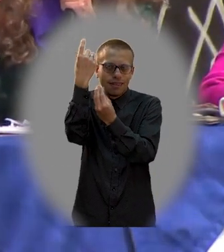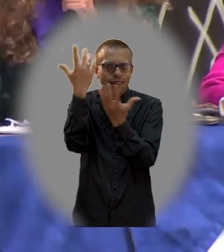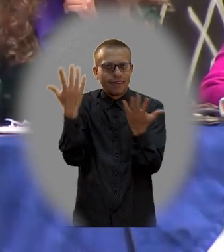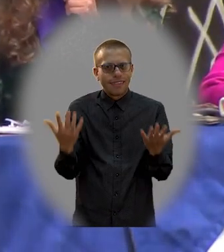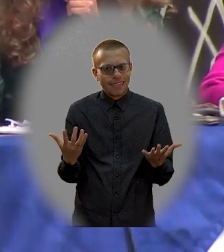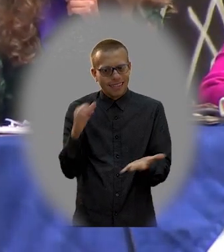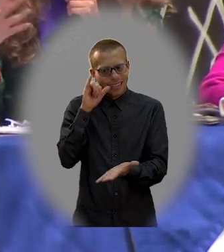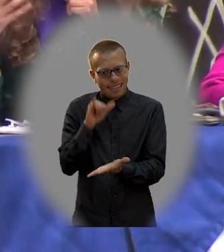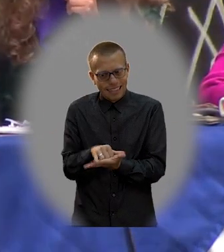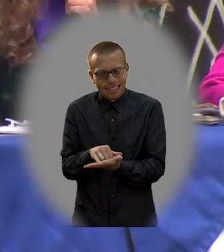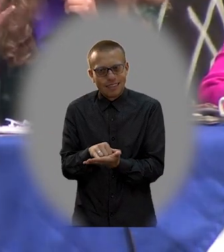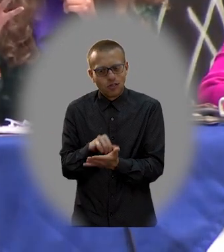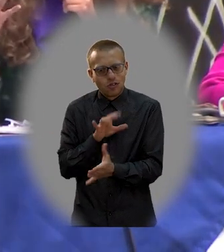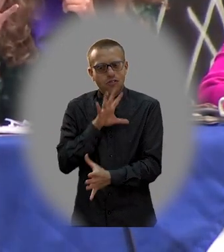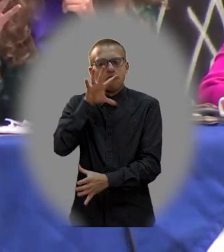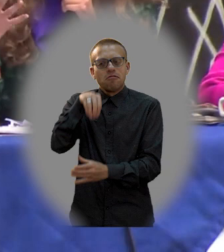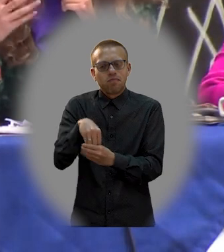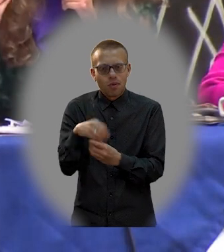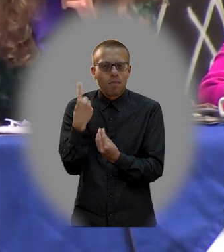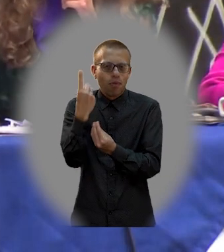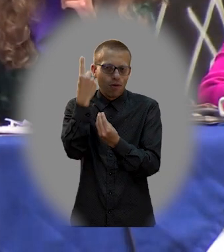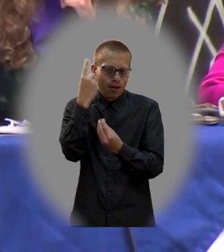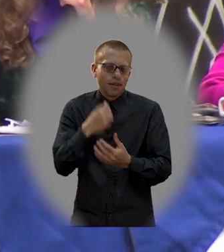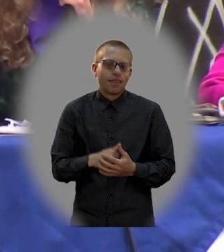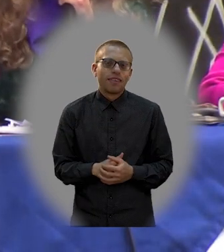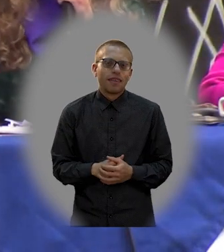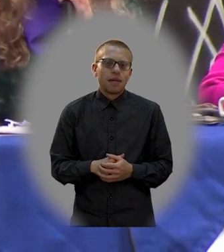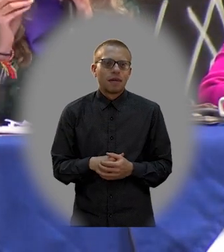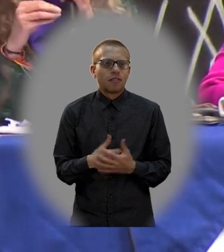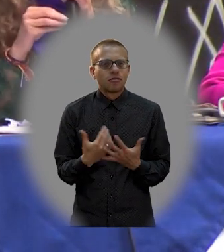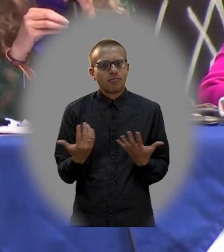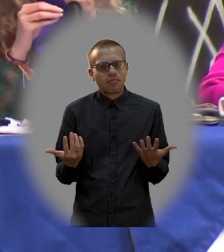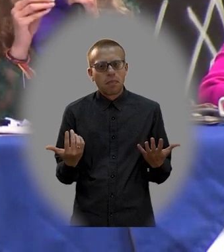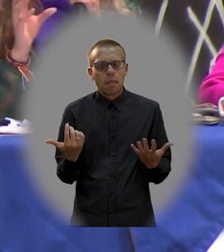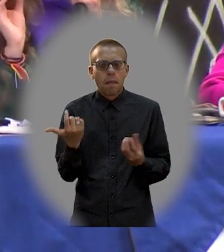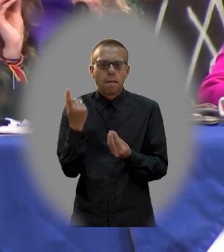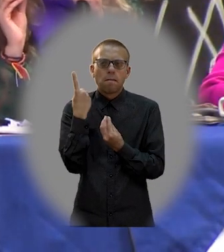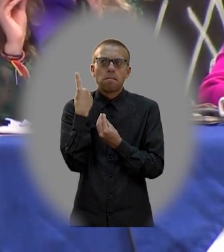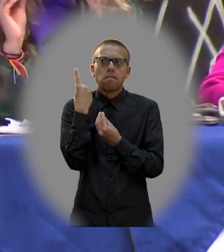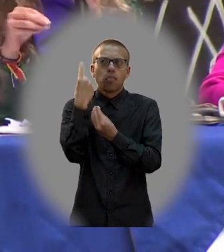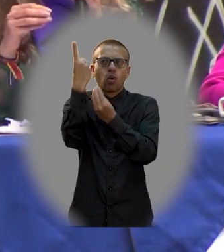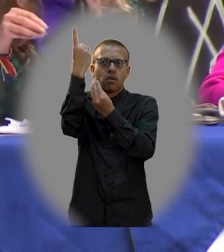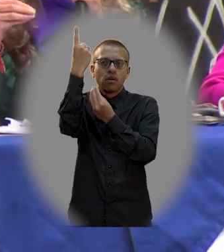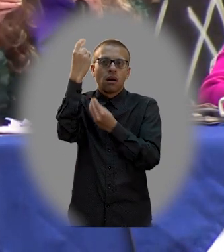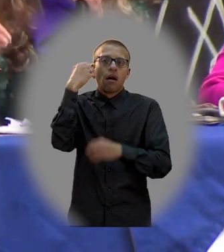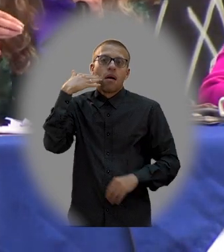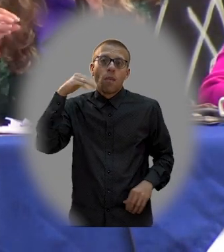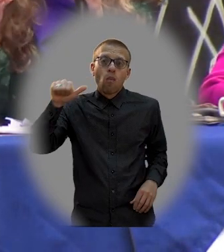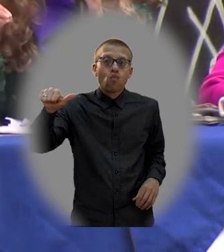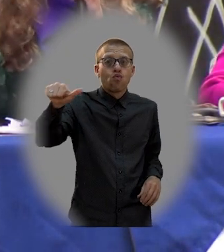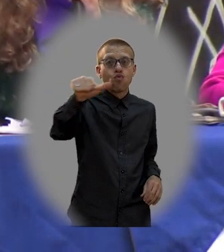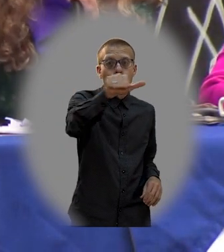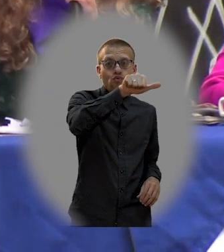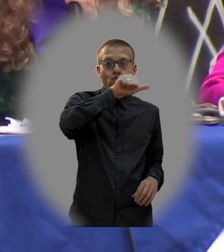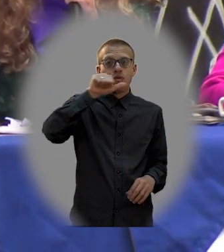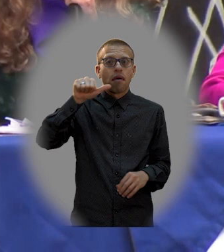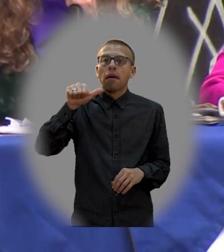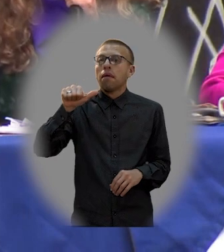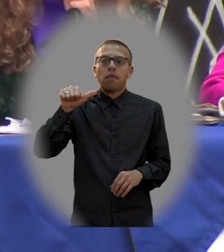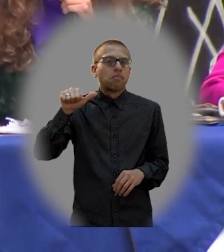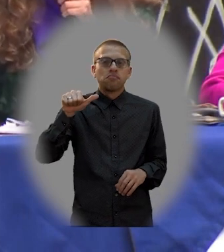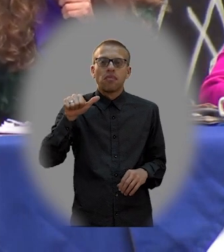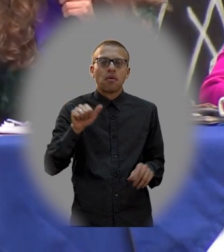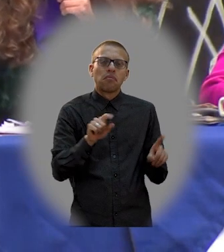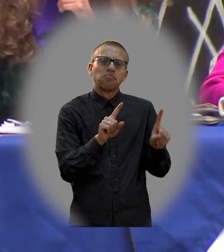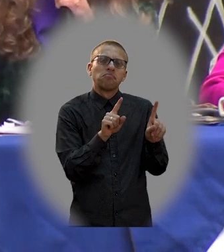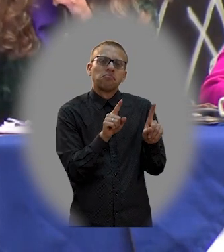que la lucha y pues la política de género, por ejemplo, no solo se quede en las mujeres, sino también tengamos en cuenta las diversidades